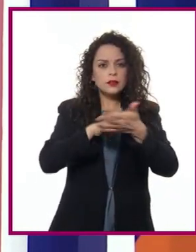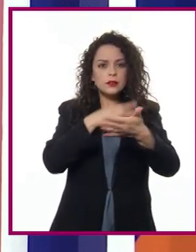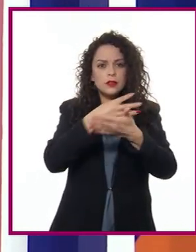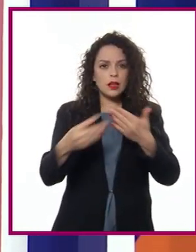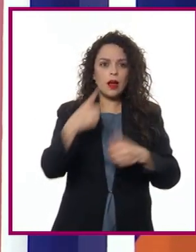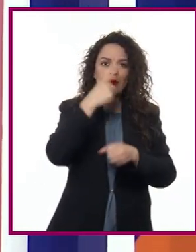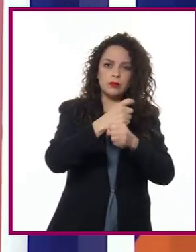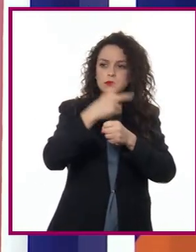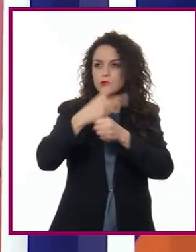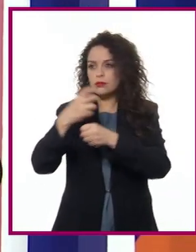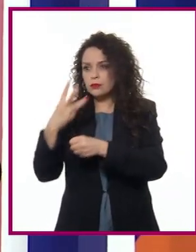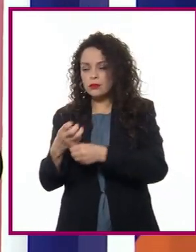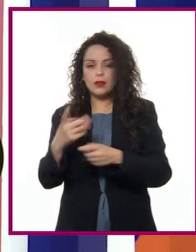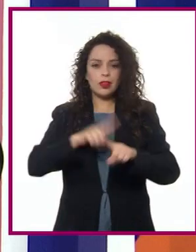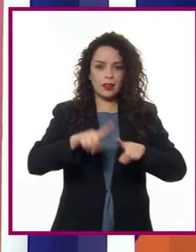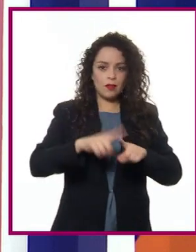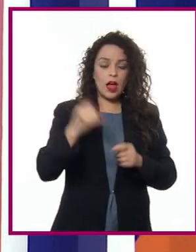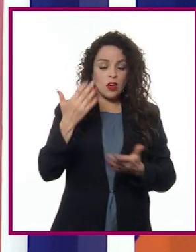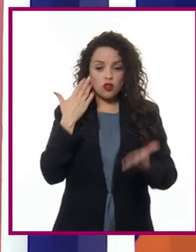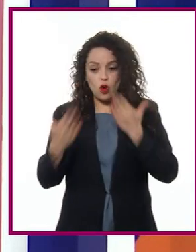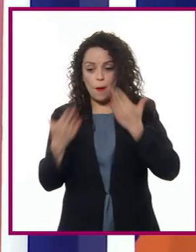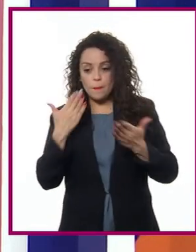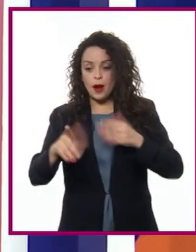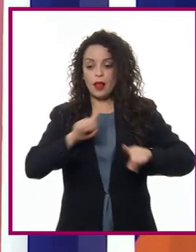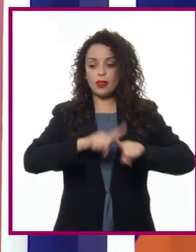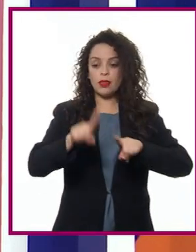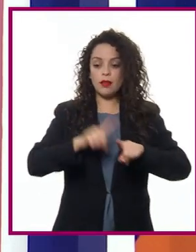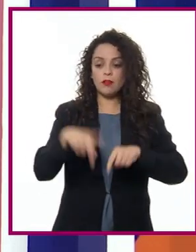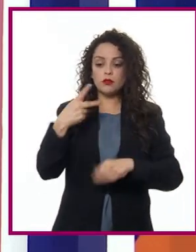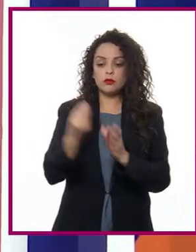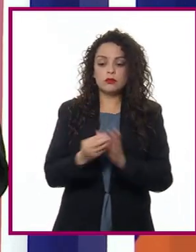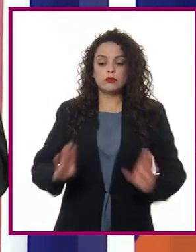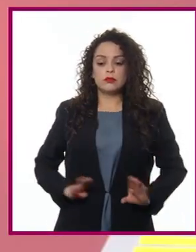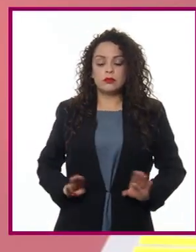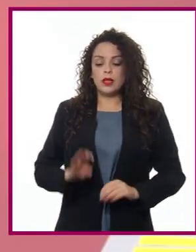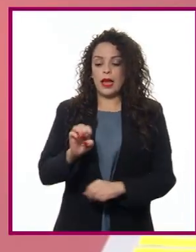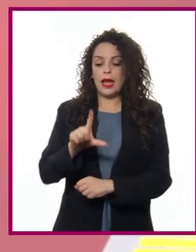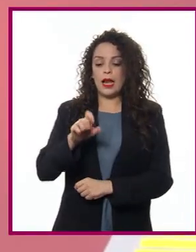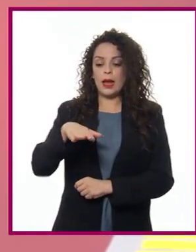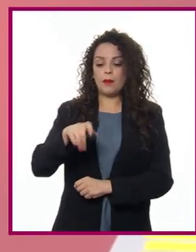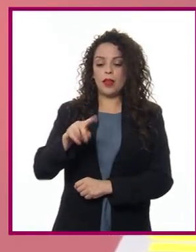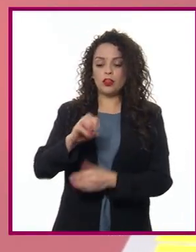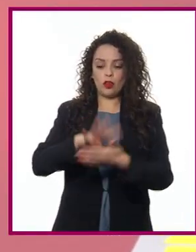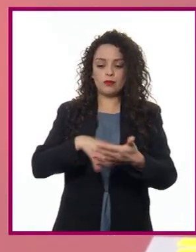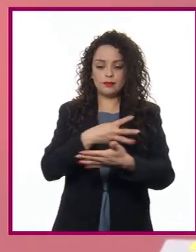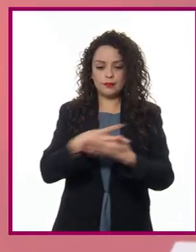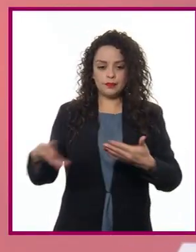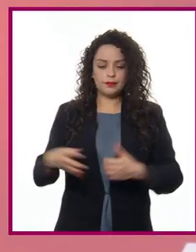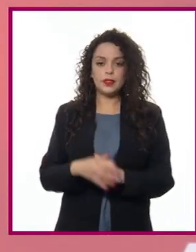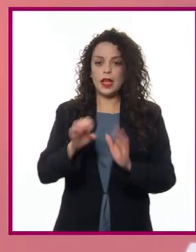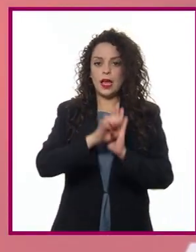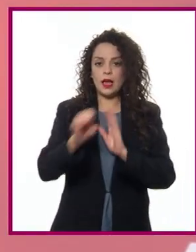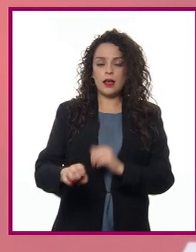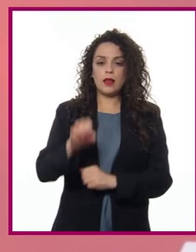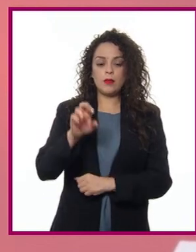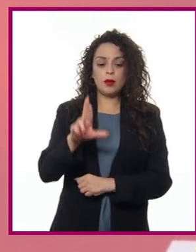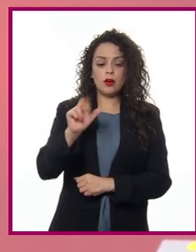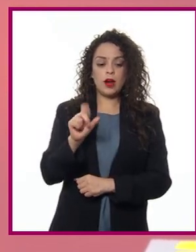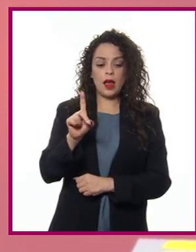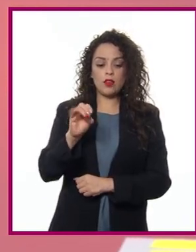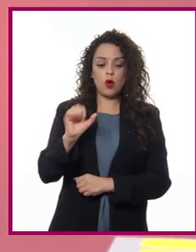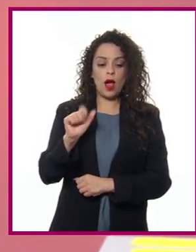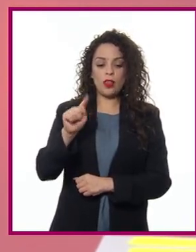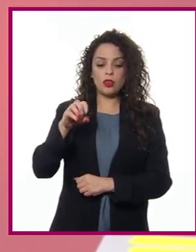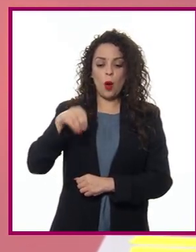ella, así como realizar comparaciones entre las diferentes propiedades de los elementos. Por ejemplo, el radio atómico que aumenta